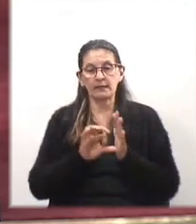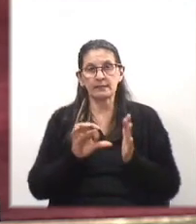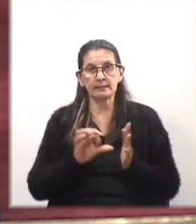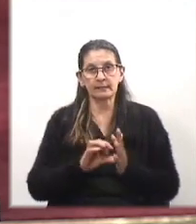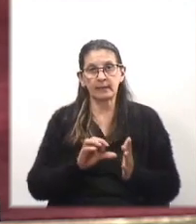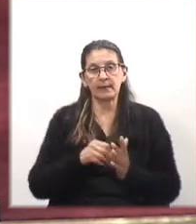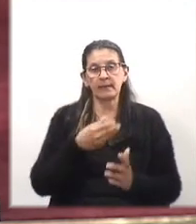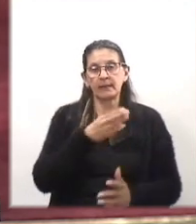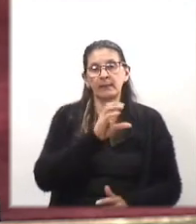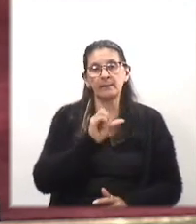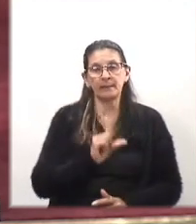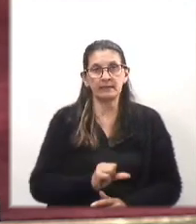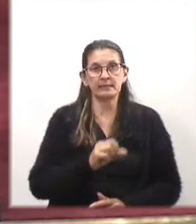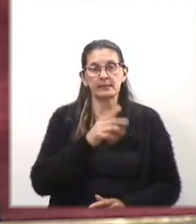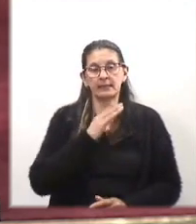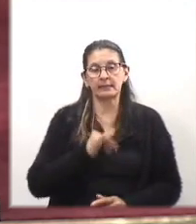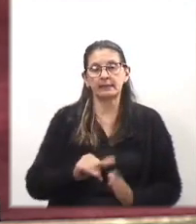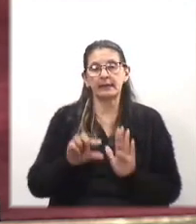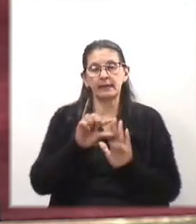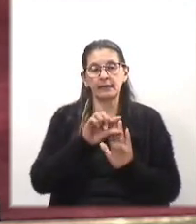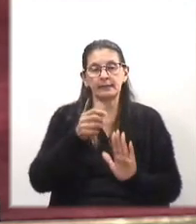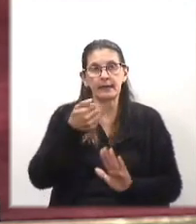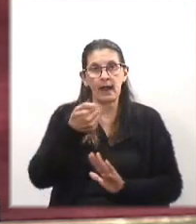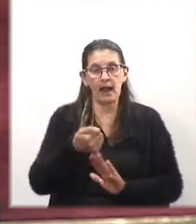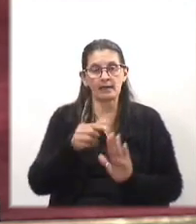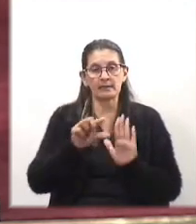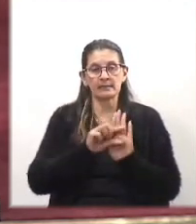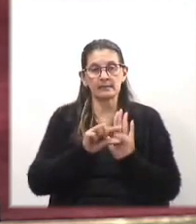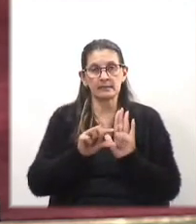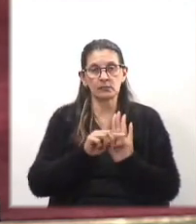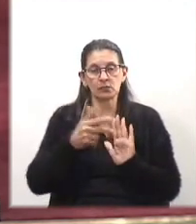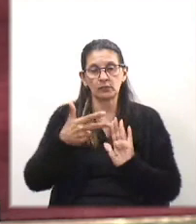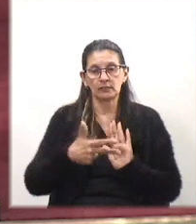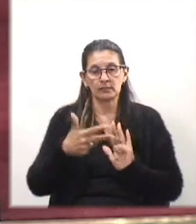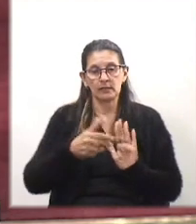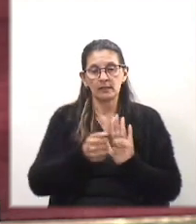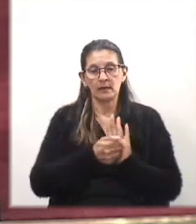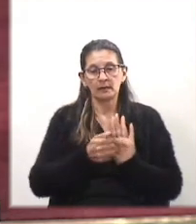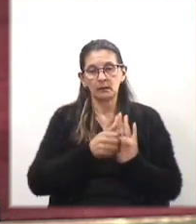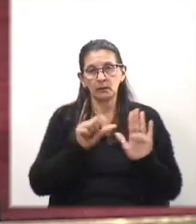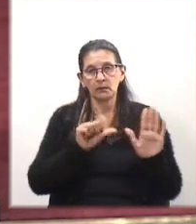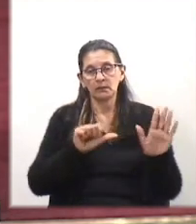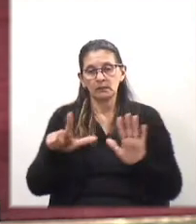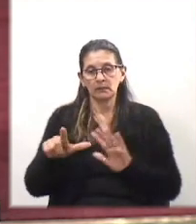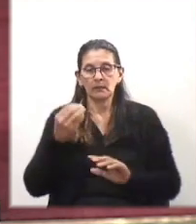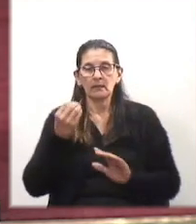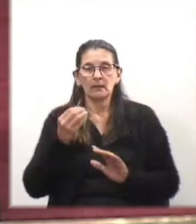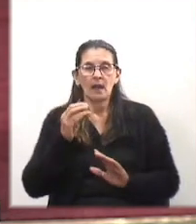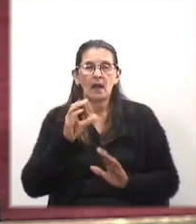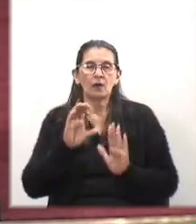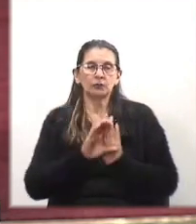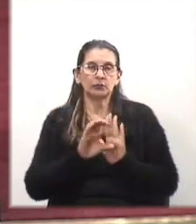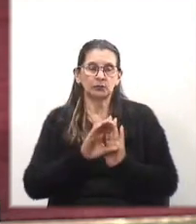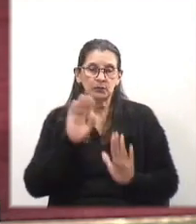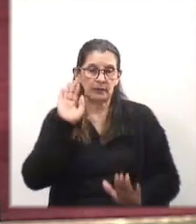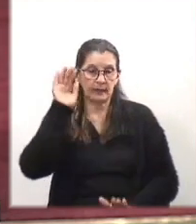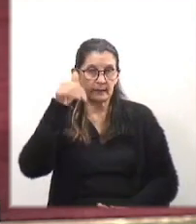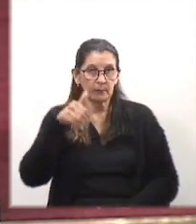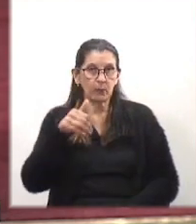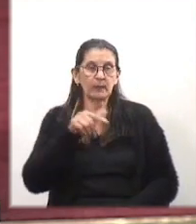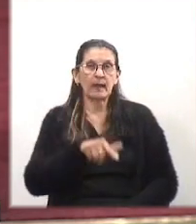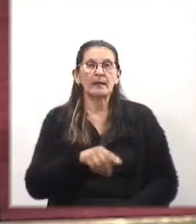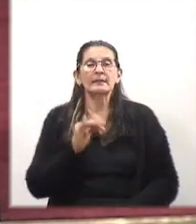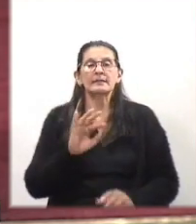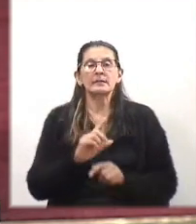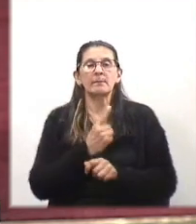de seguridad social establecida en el literal A, inciso tercero del artículo 67 de la Constitución de la República, que no colide con